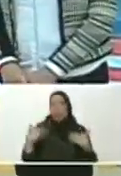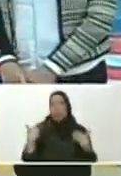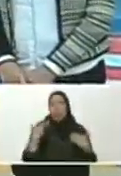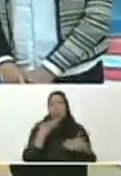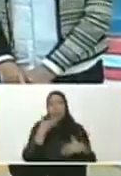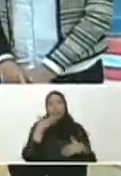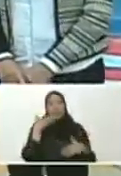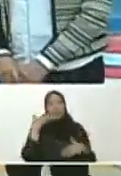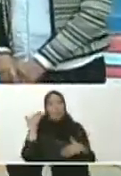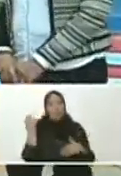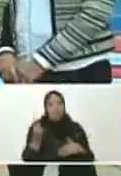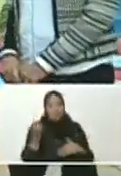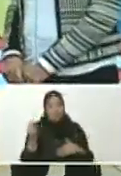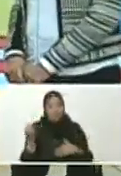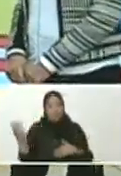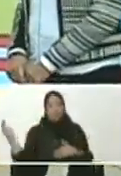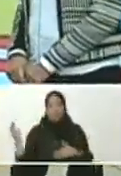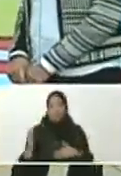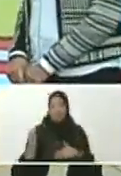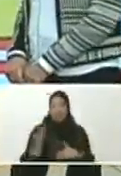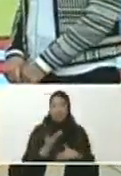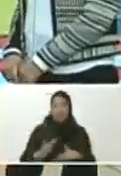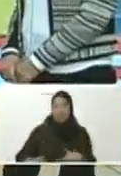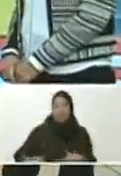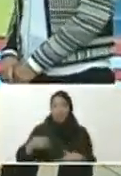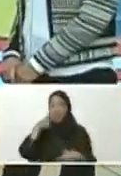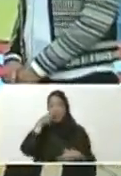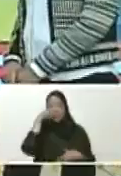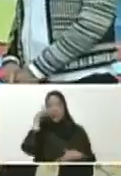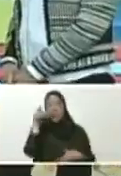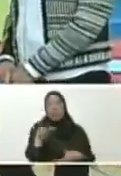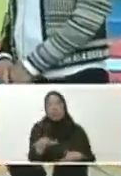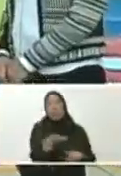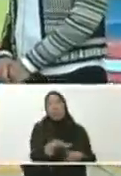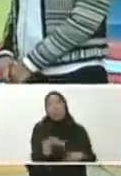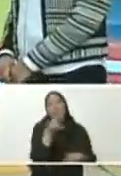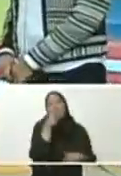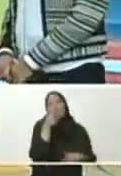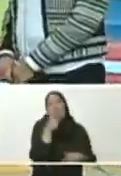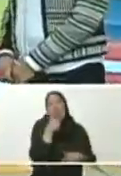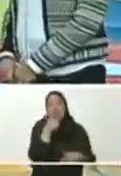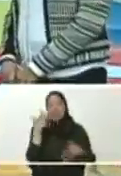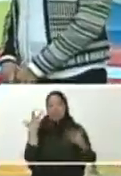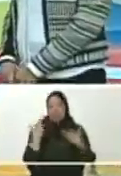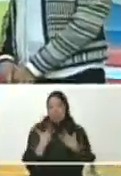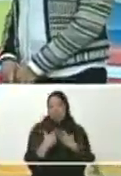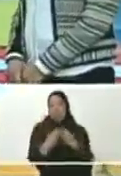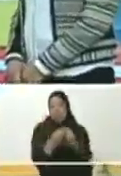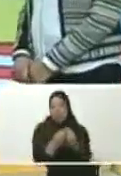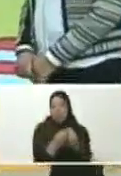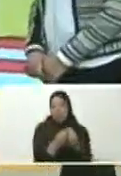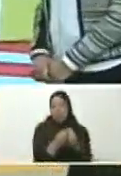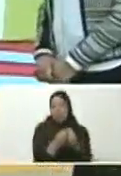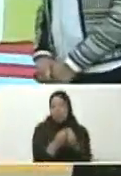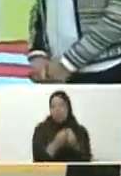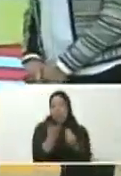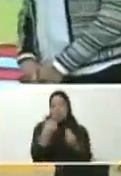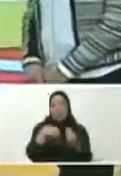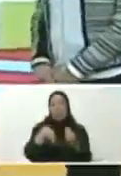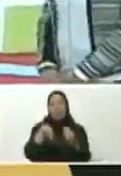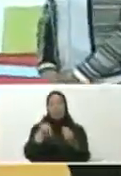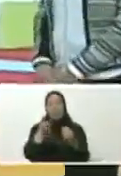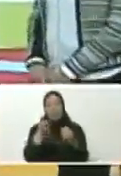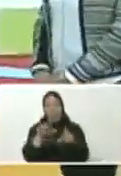aquí en nuestro estado con todo este pueblo maravilloso que aquí nos acompaña en el sector